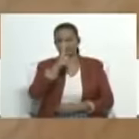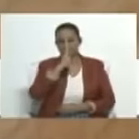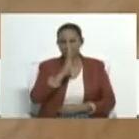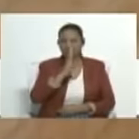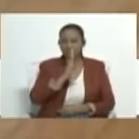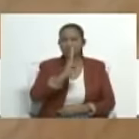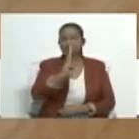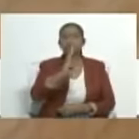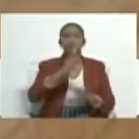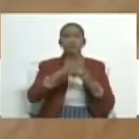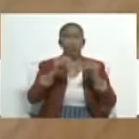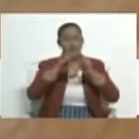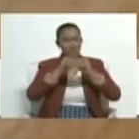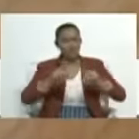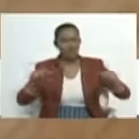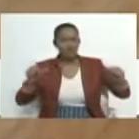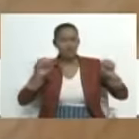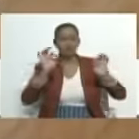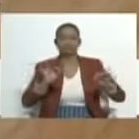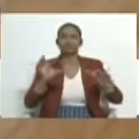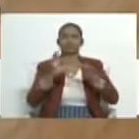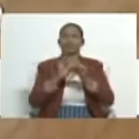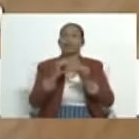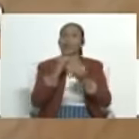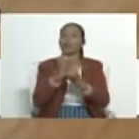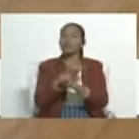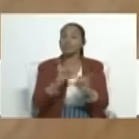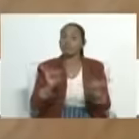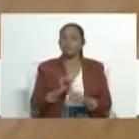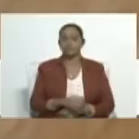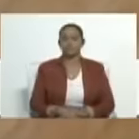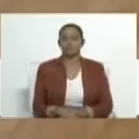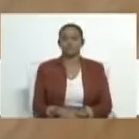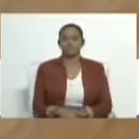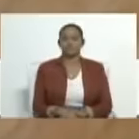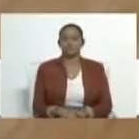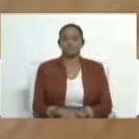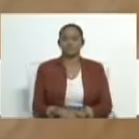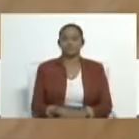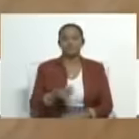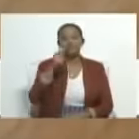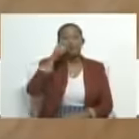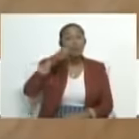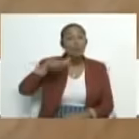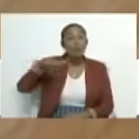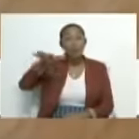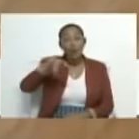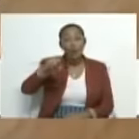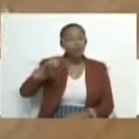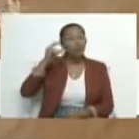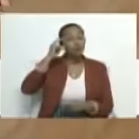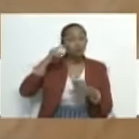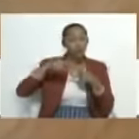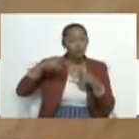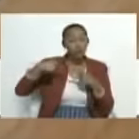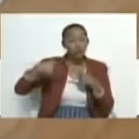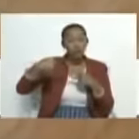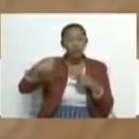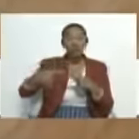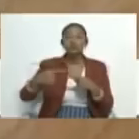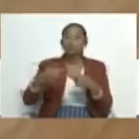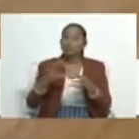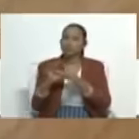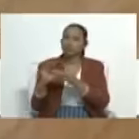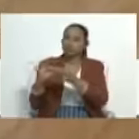integridad territorial, la independencia. Este pueblo día a día, hora a hora, se une como un